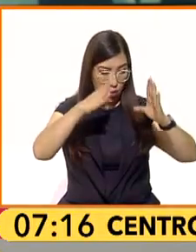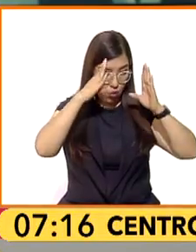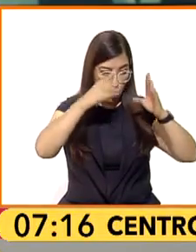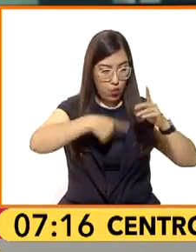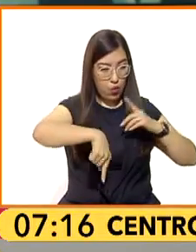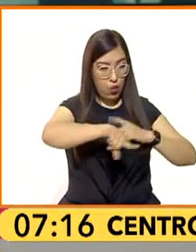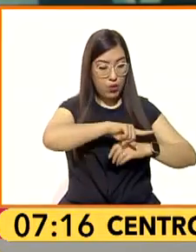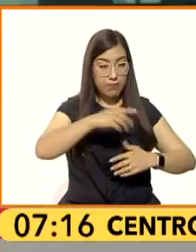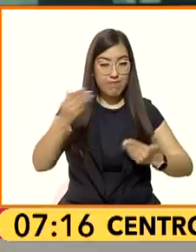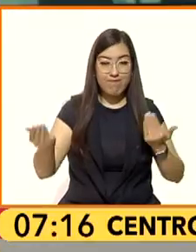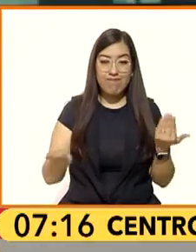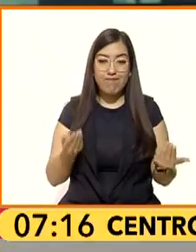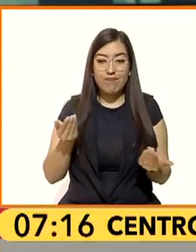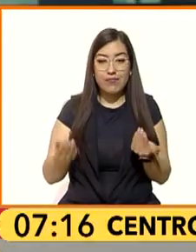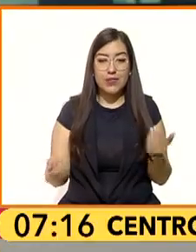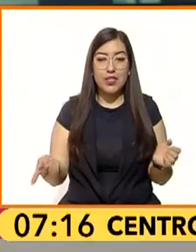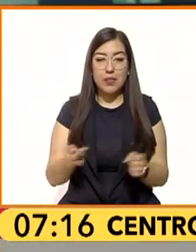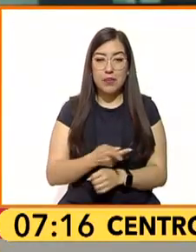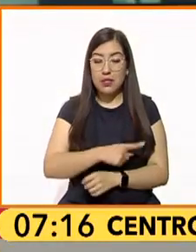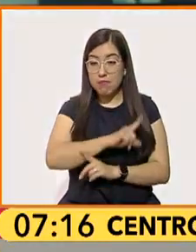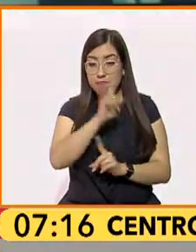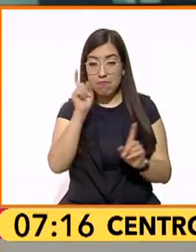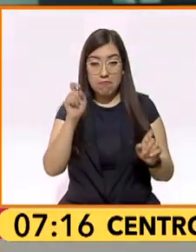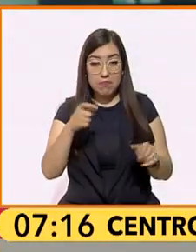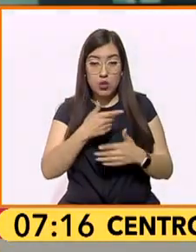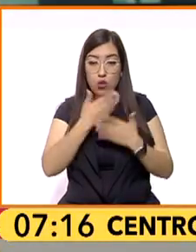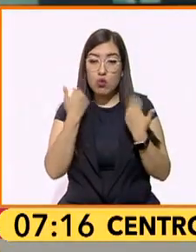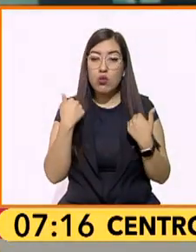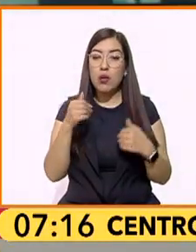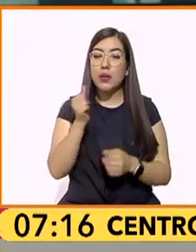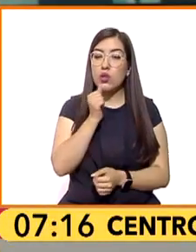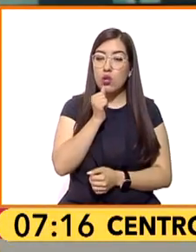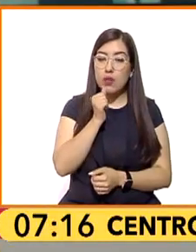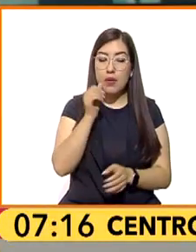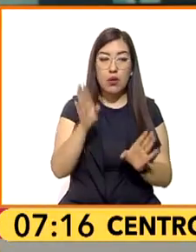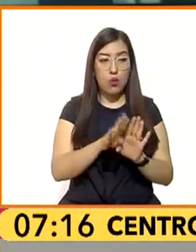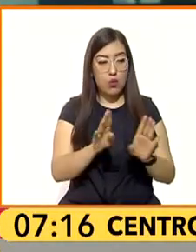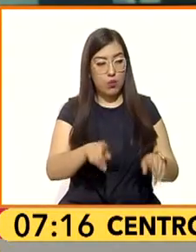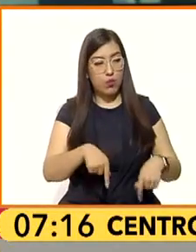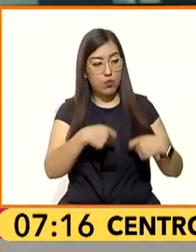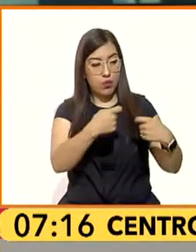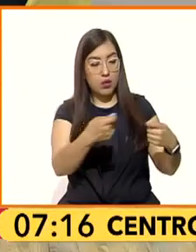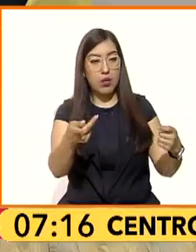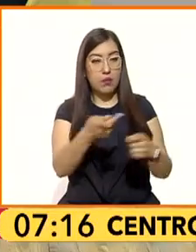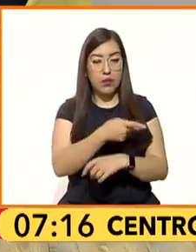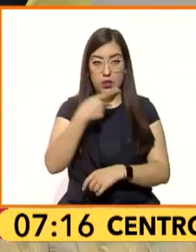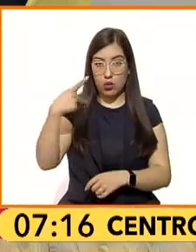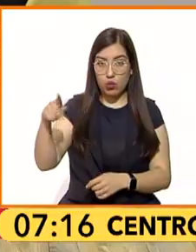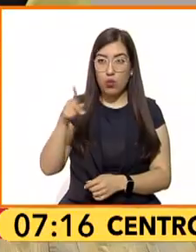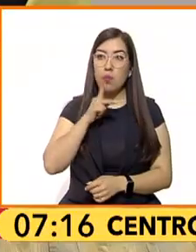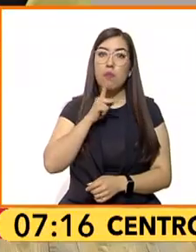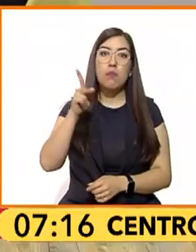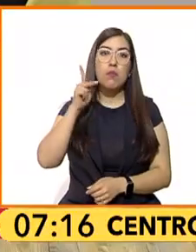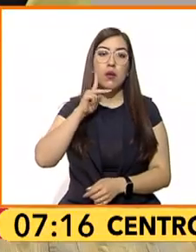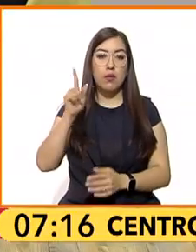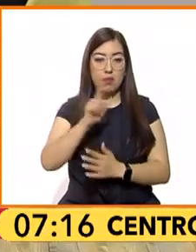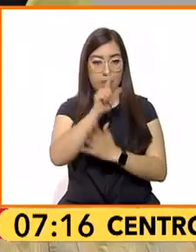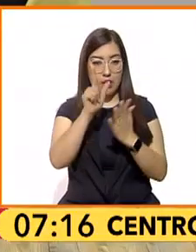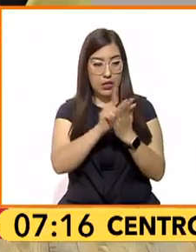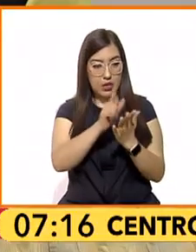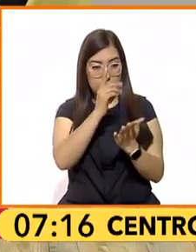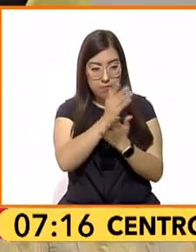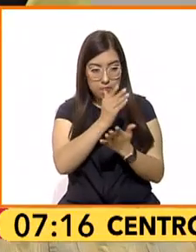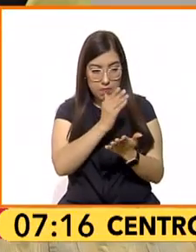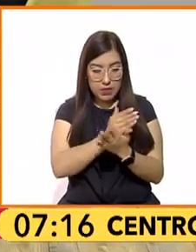todavía cómo puede estar esta situación de la sucesión. Las reformas del Papa Francisco, ahí se quedan,